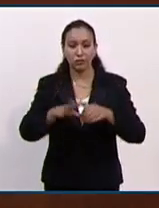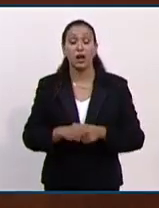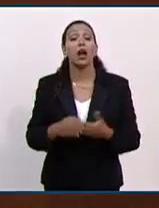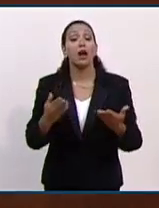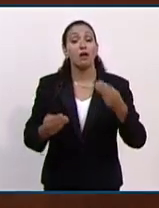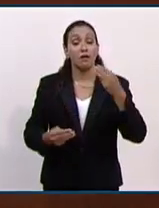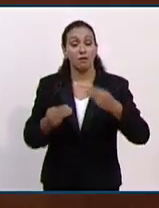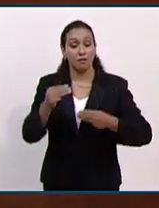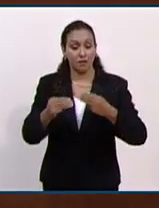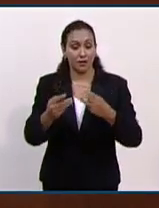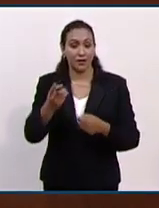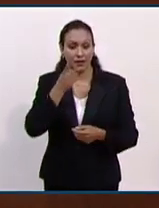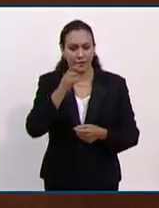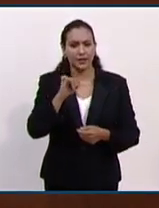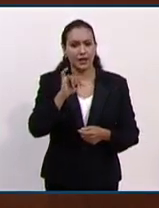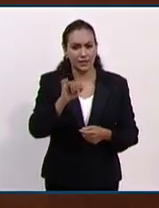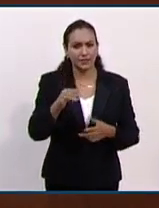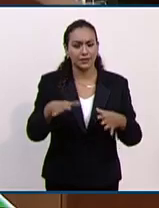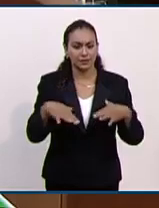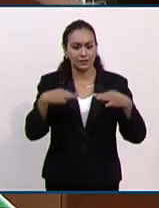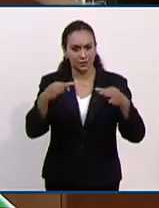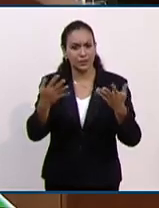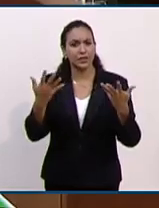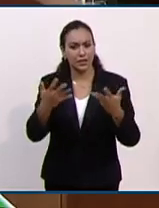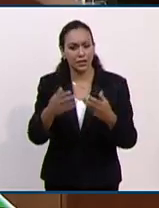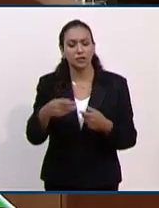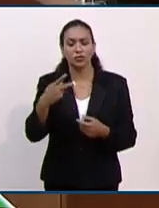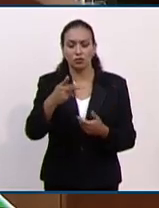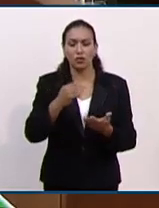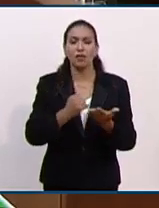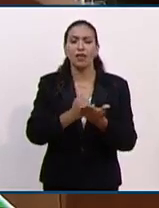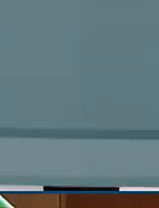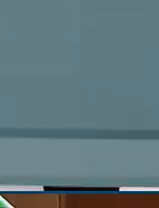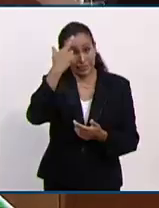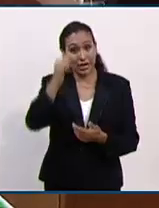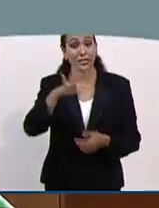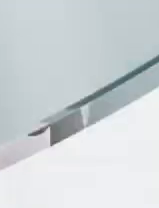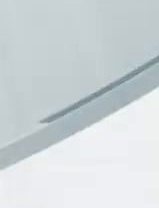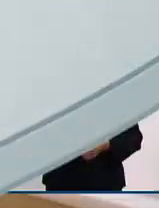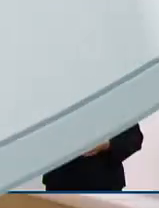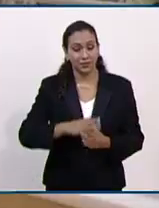Tribunal Electoral local sí fundó y motivó su decisión.